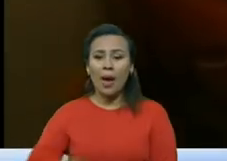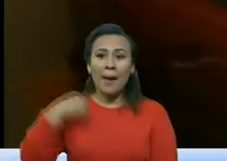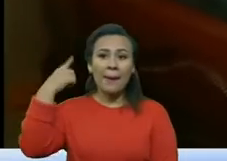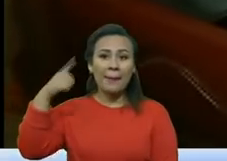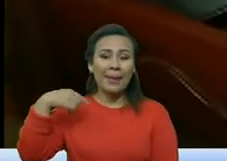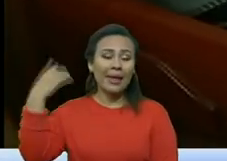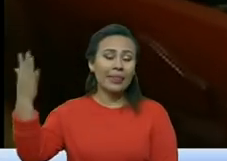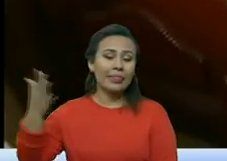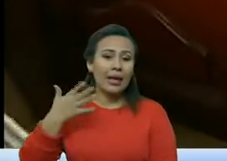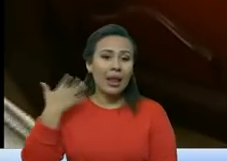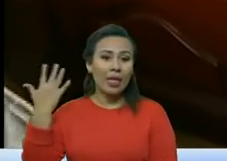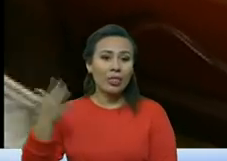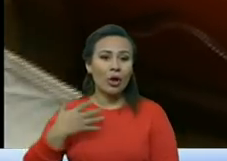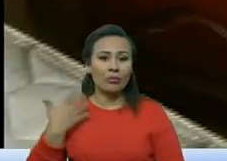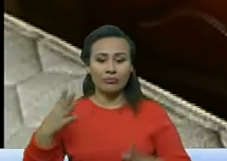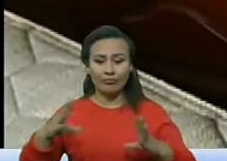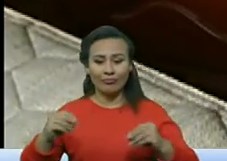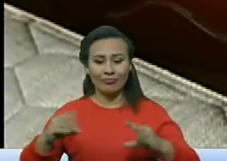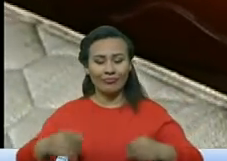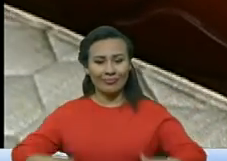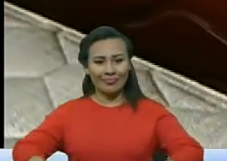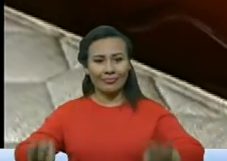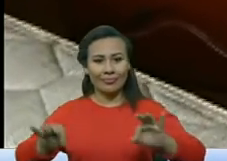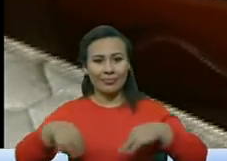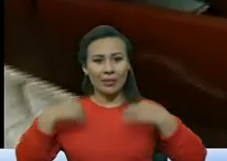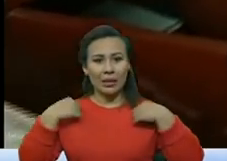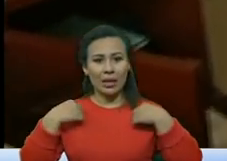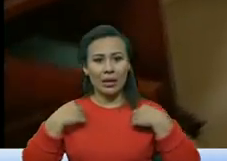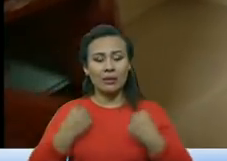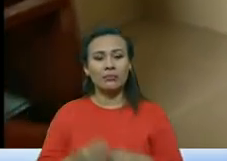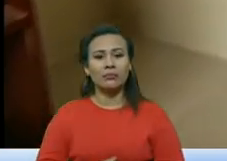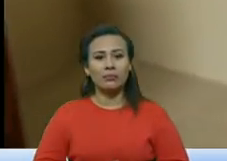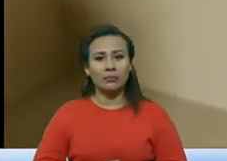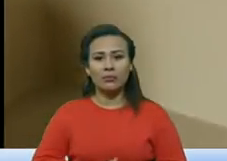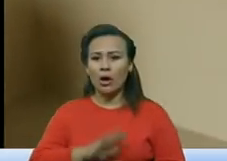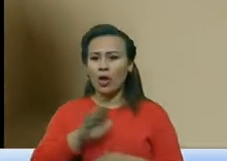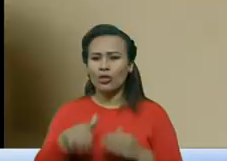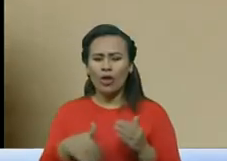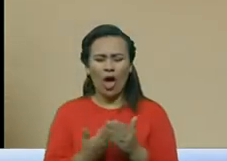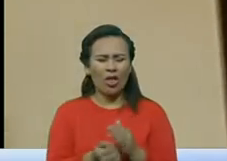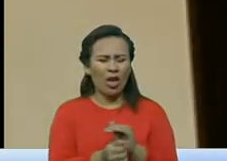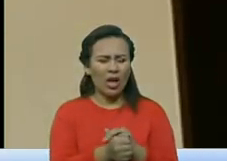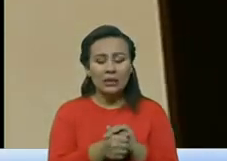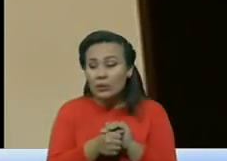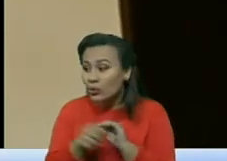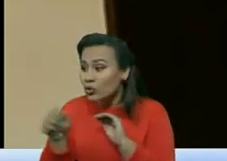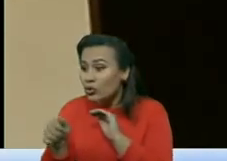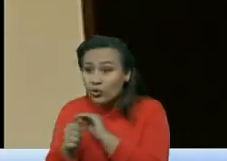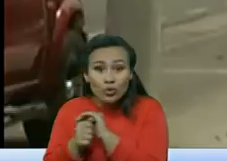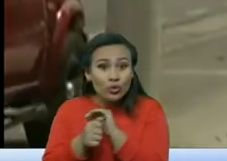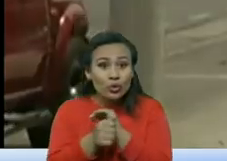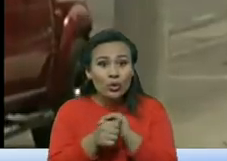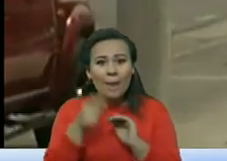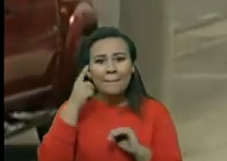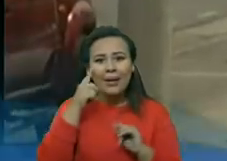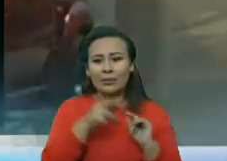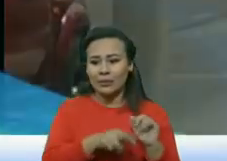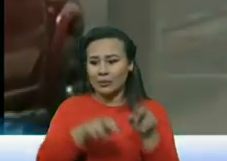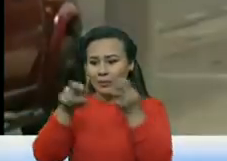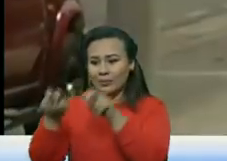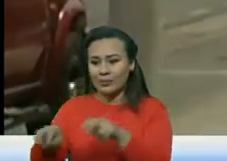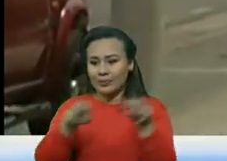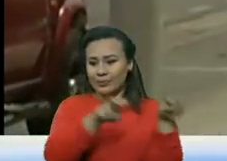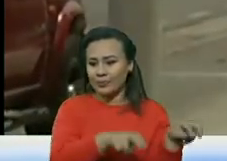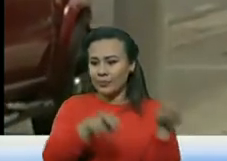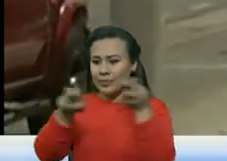ventilador y edredones, creo que en esos y en sábanas se llevaron todo, escondieron todo para subirlo al vehículo que